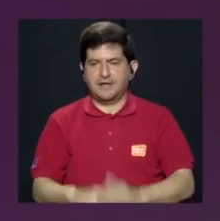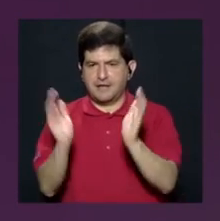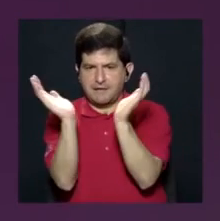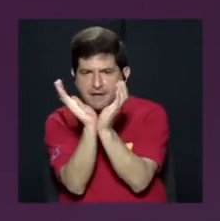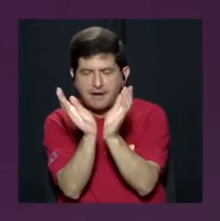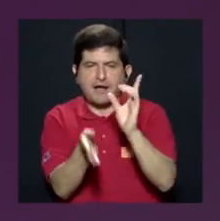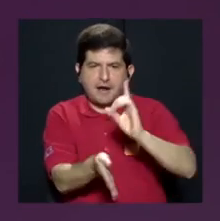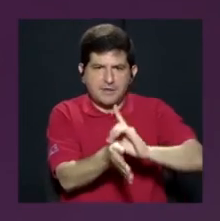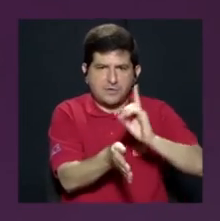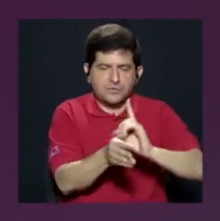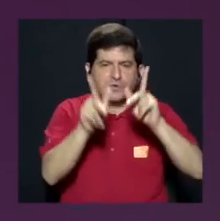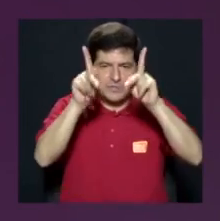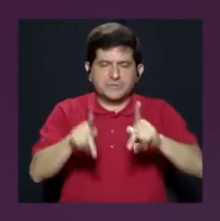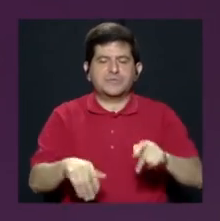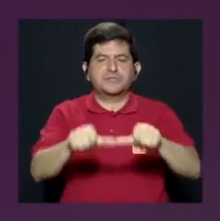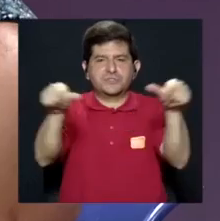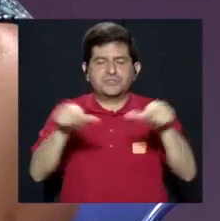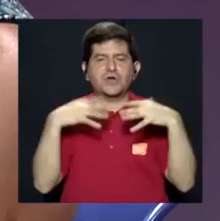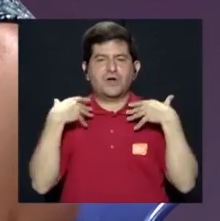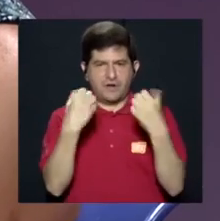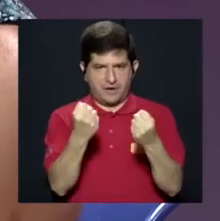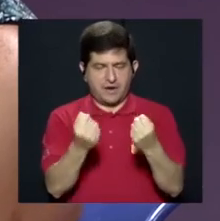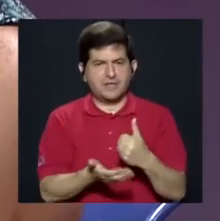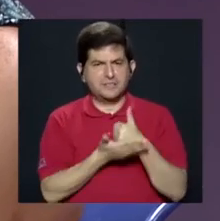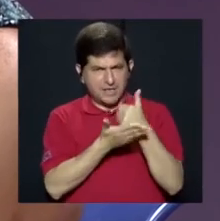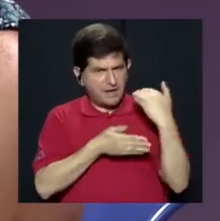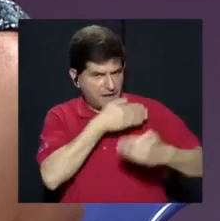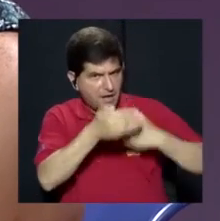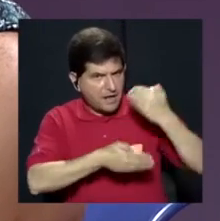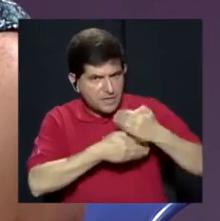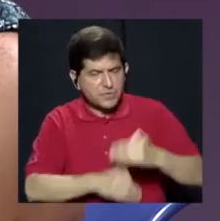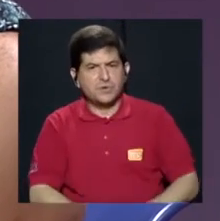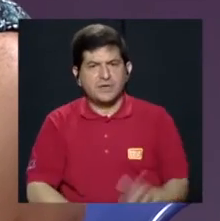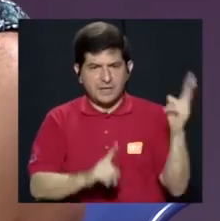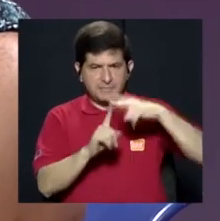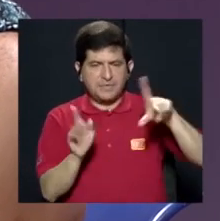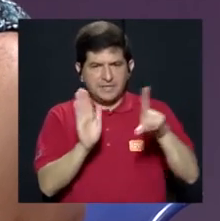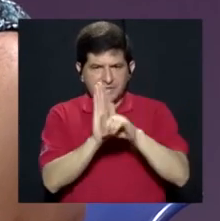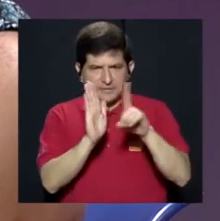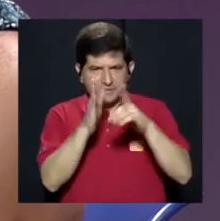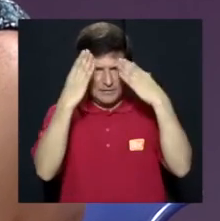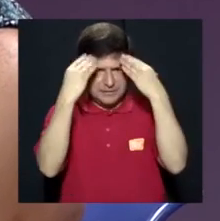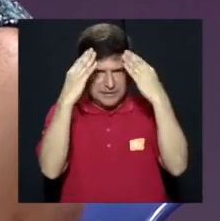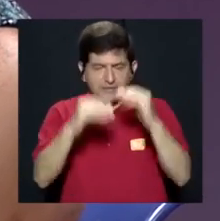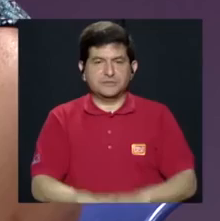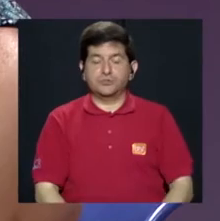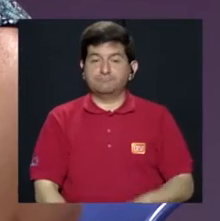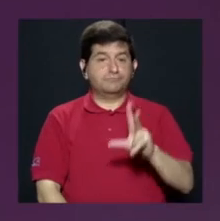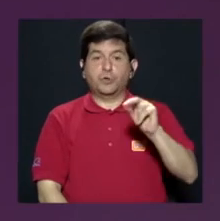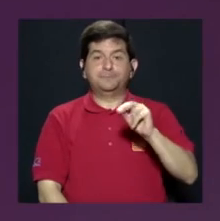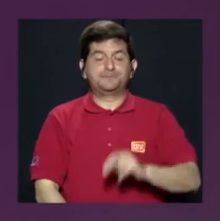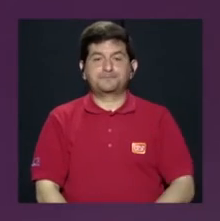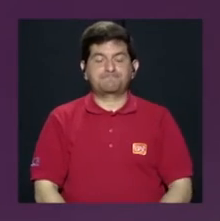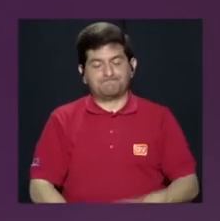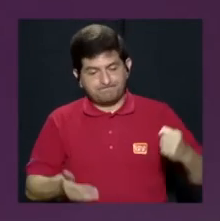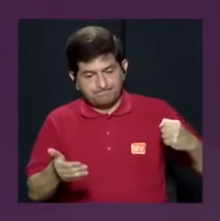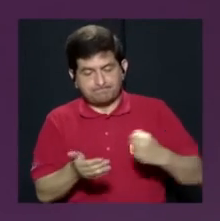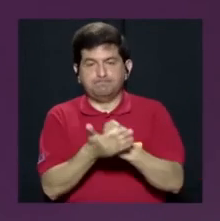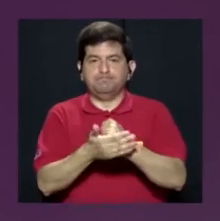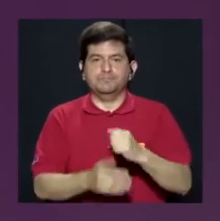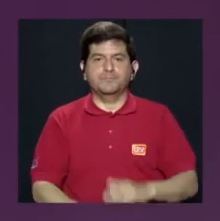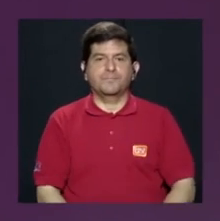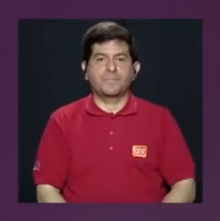los médicos, el personal de salud, ¿ayuda en este proceso de ejercer el derecho a la información? Pues no,